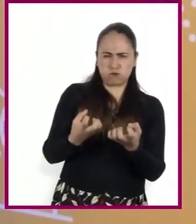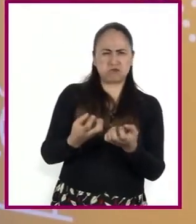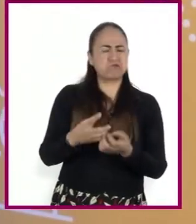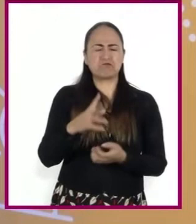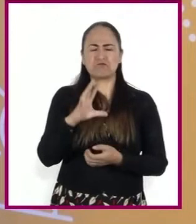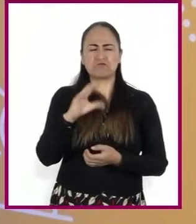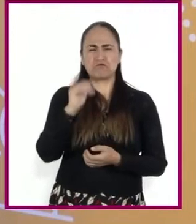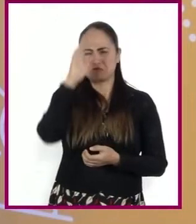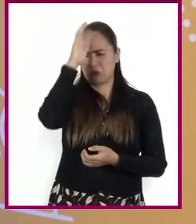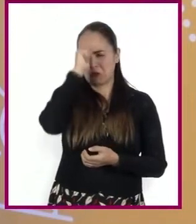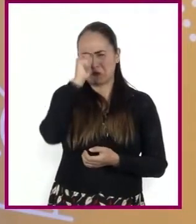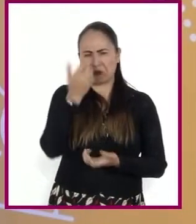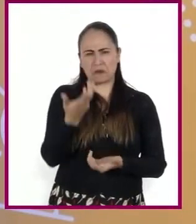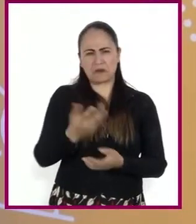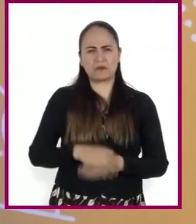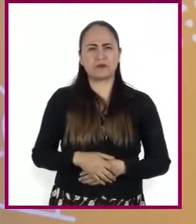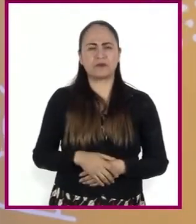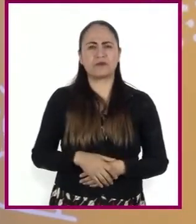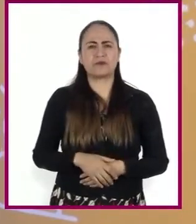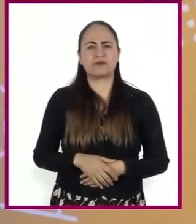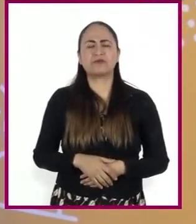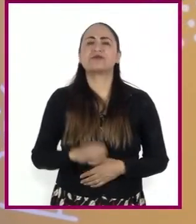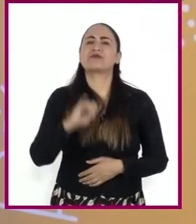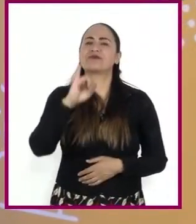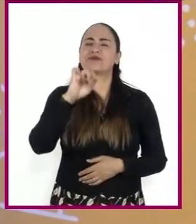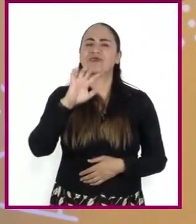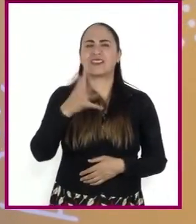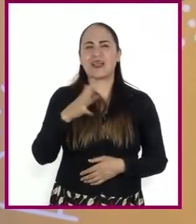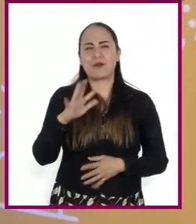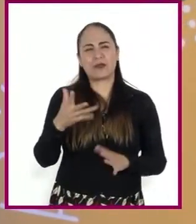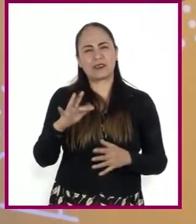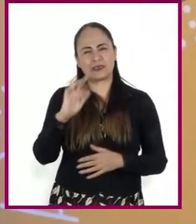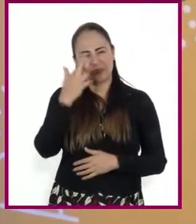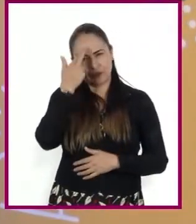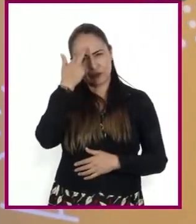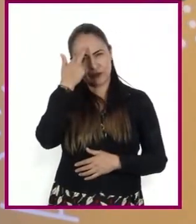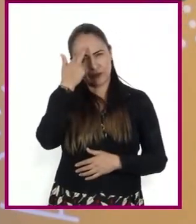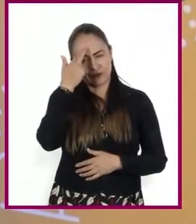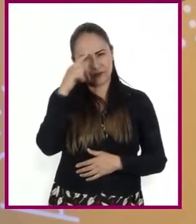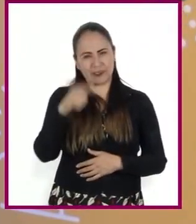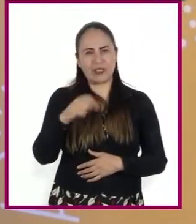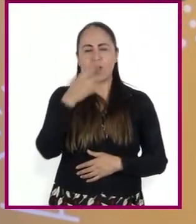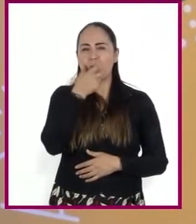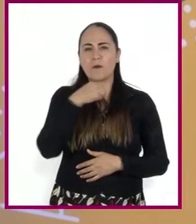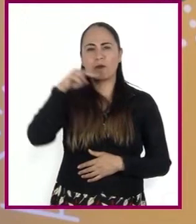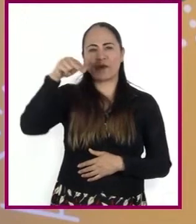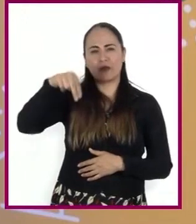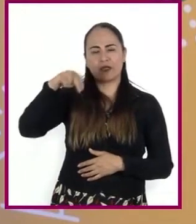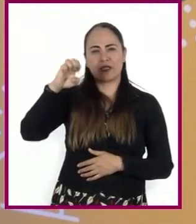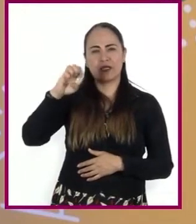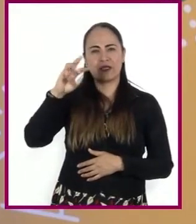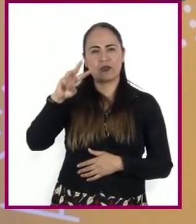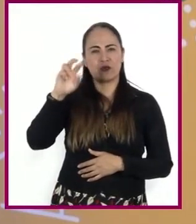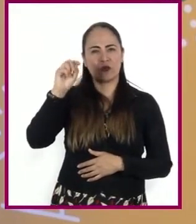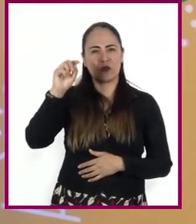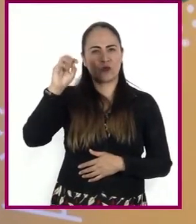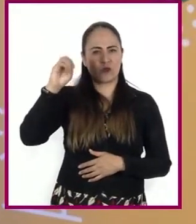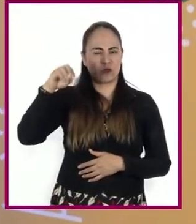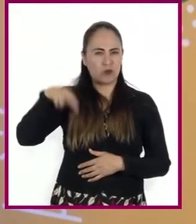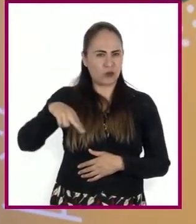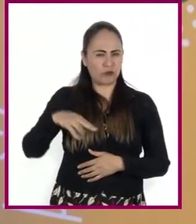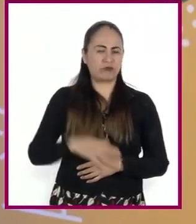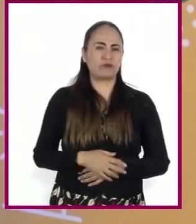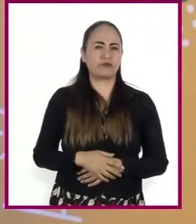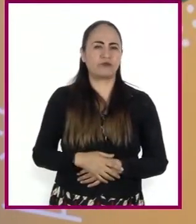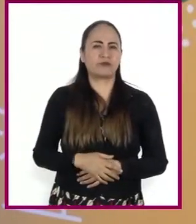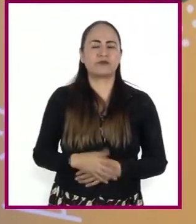Así es. Ahora que ya recordamos la importancia de las aportaciones de Isaac Newton y nos contextualizamos,